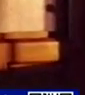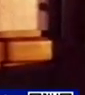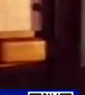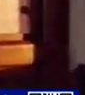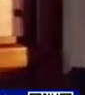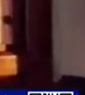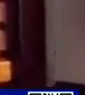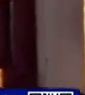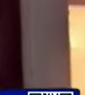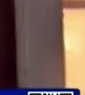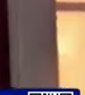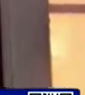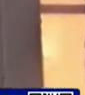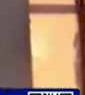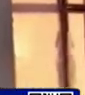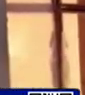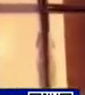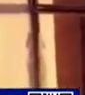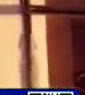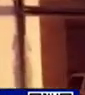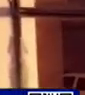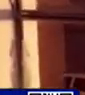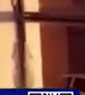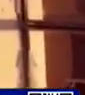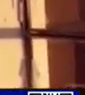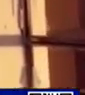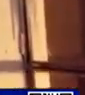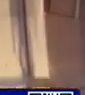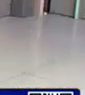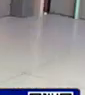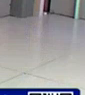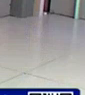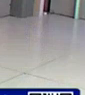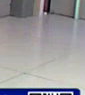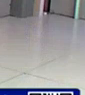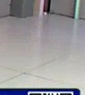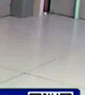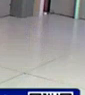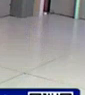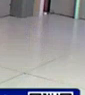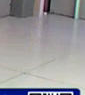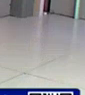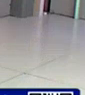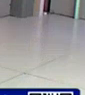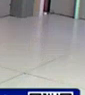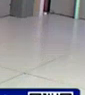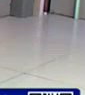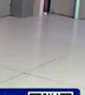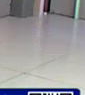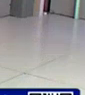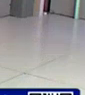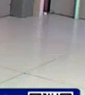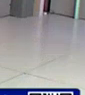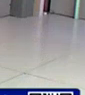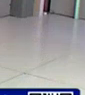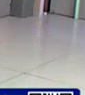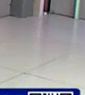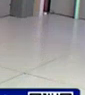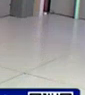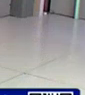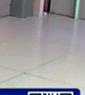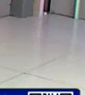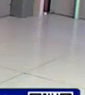Bueno, tenemos entendido, ahí Giovanna Cárdenas, enseguida solucionamos el problema de audio, pero tenemos entendido que se está haciendo las declaraciones, se están